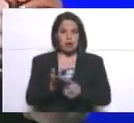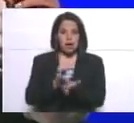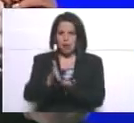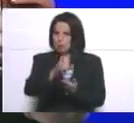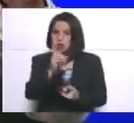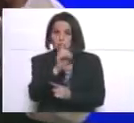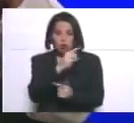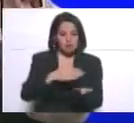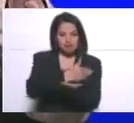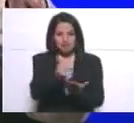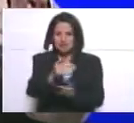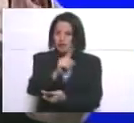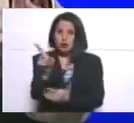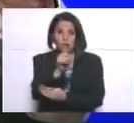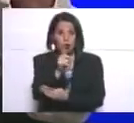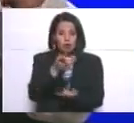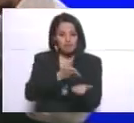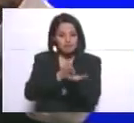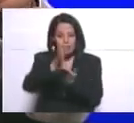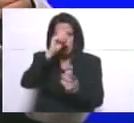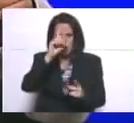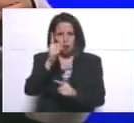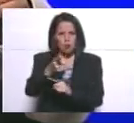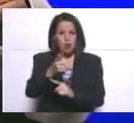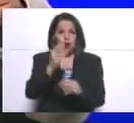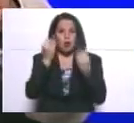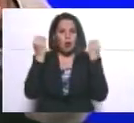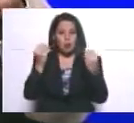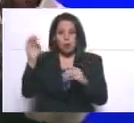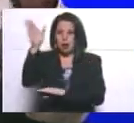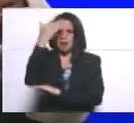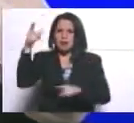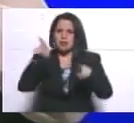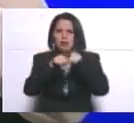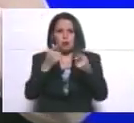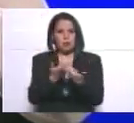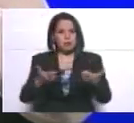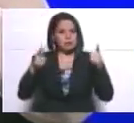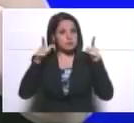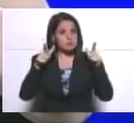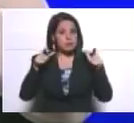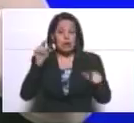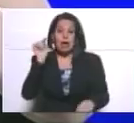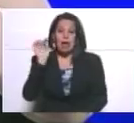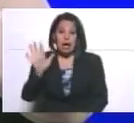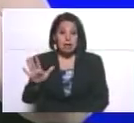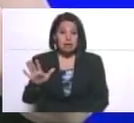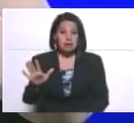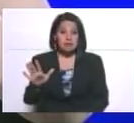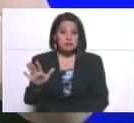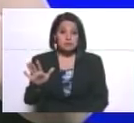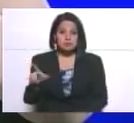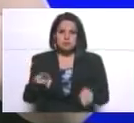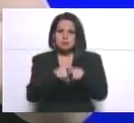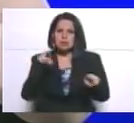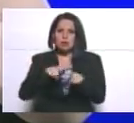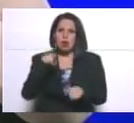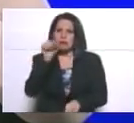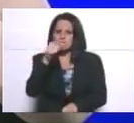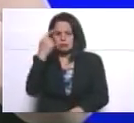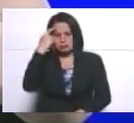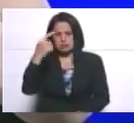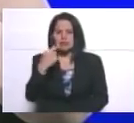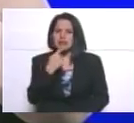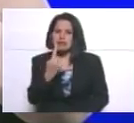solo camino, él lo indicó, con las banderas de nuestros libertadores. Y allí, como usted bien lo señaló,